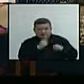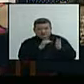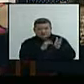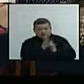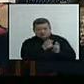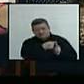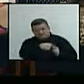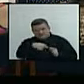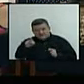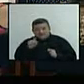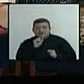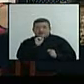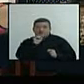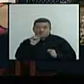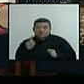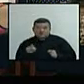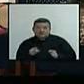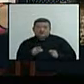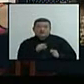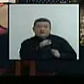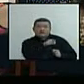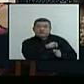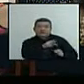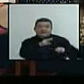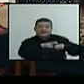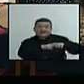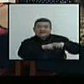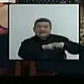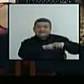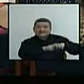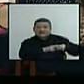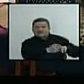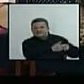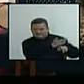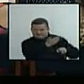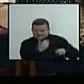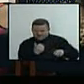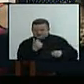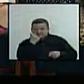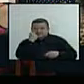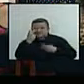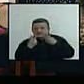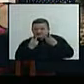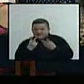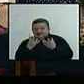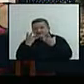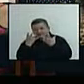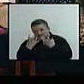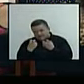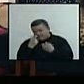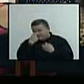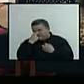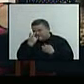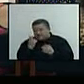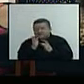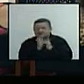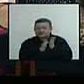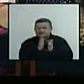dicen: aquí hay unos que vienen de Grecia y te quieren ver.